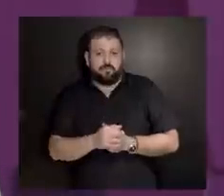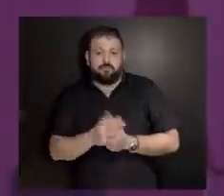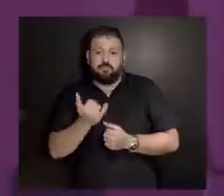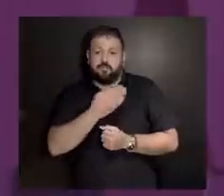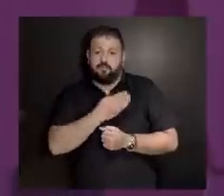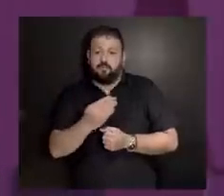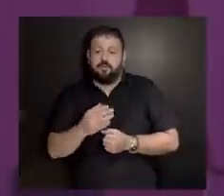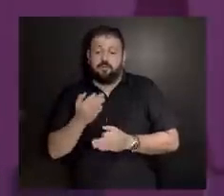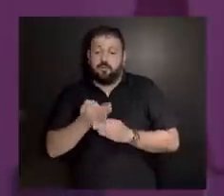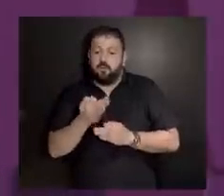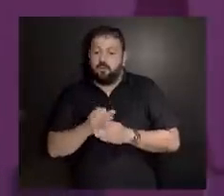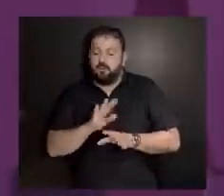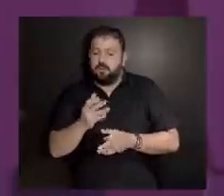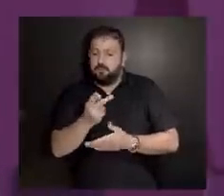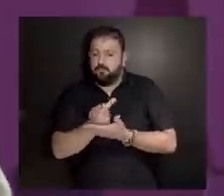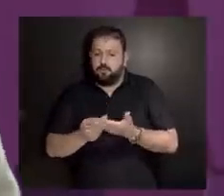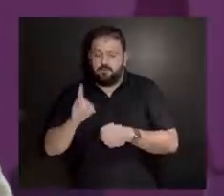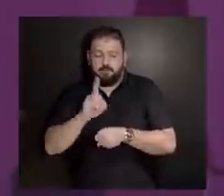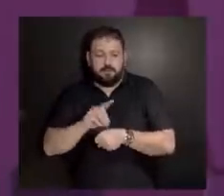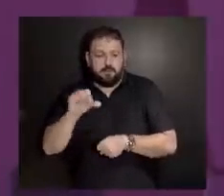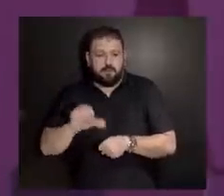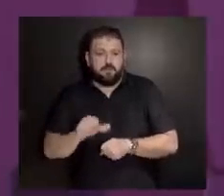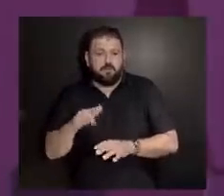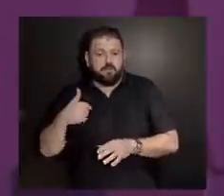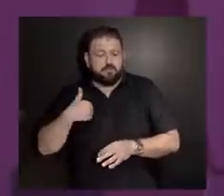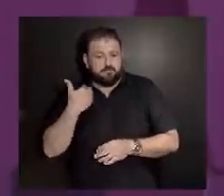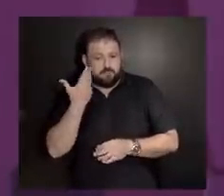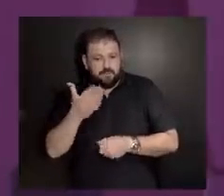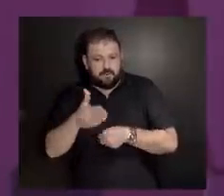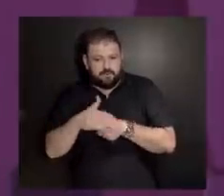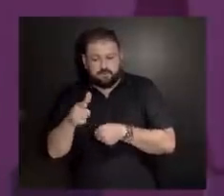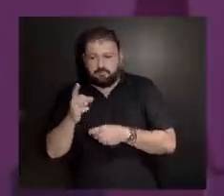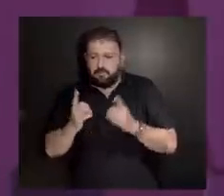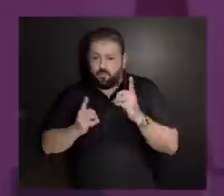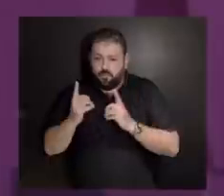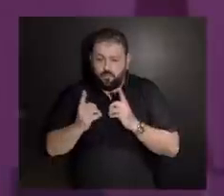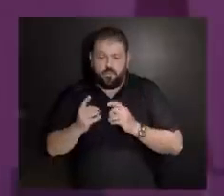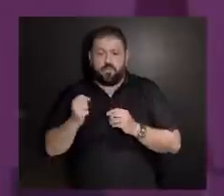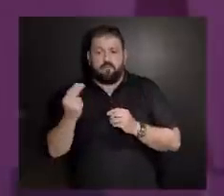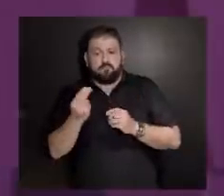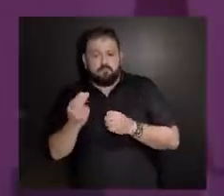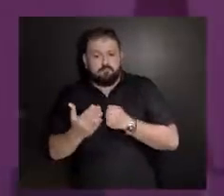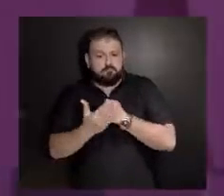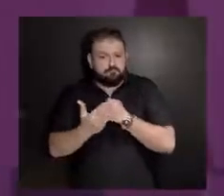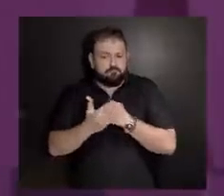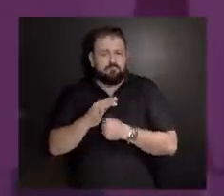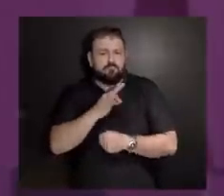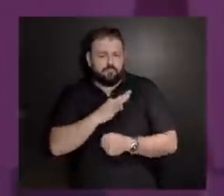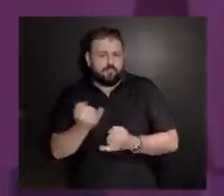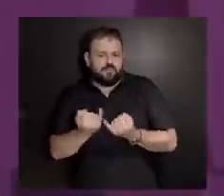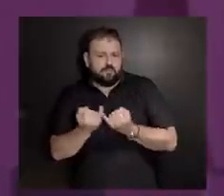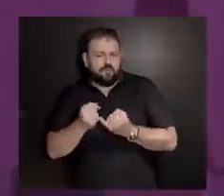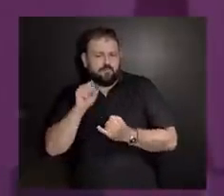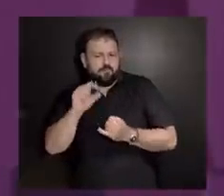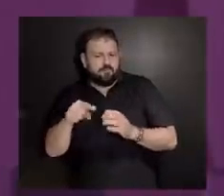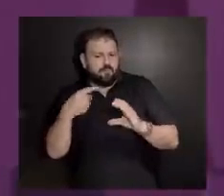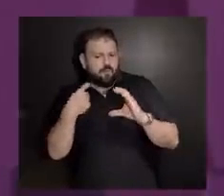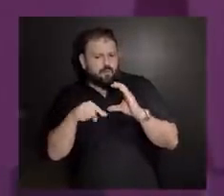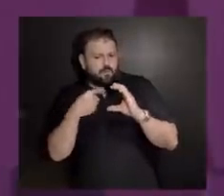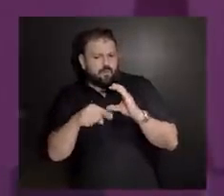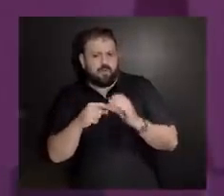nada más, hasta aquí el programa del día de hoy. Yo les recuerdo que si les quedó alguna duda o tienen algún comentario, nos pueden escribir por favor a